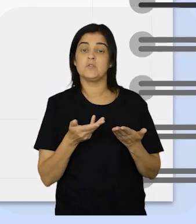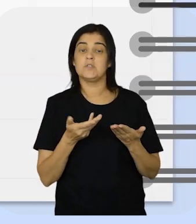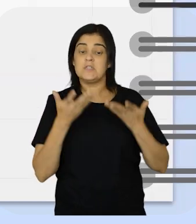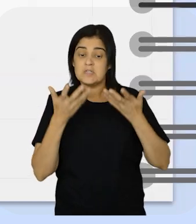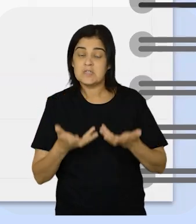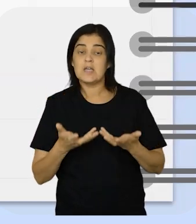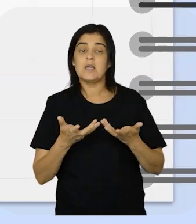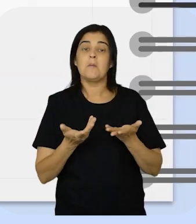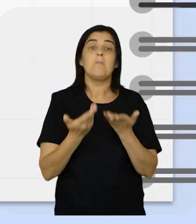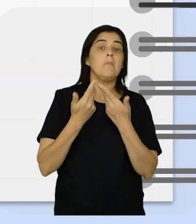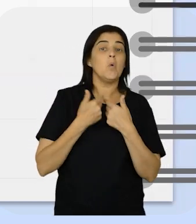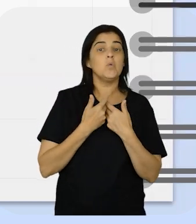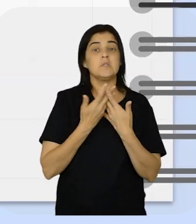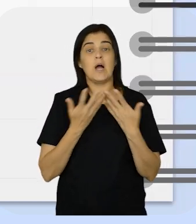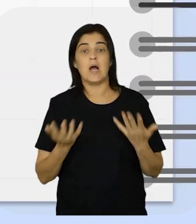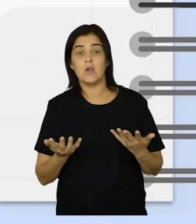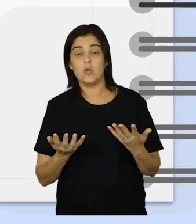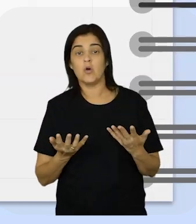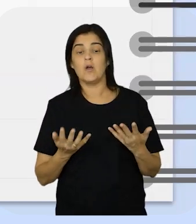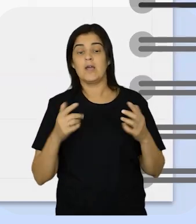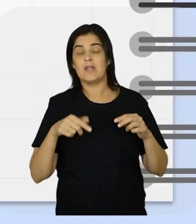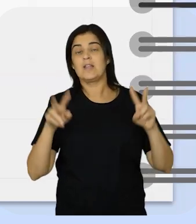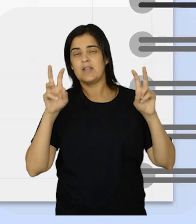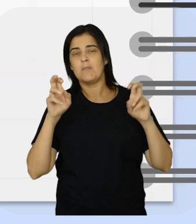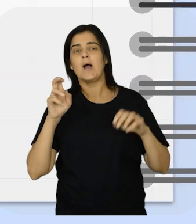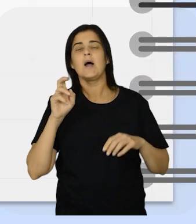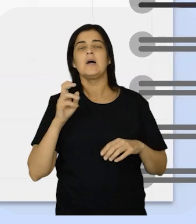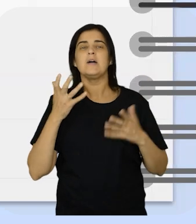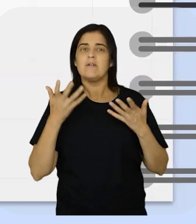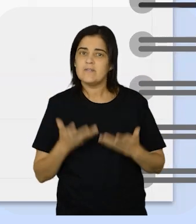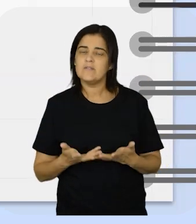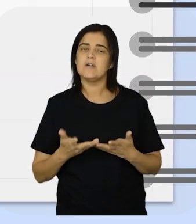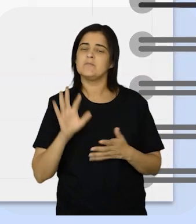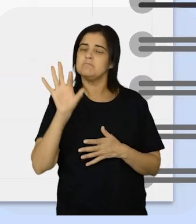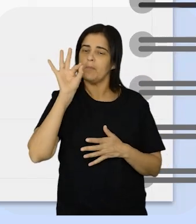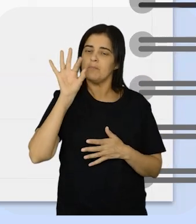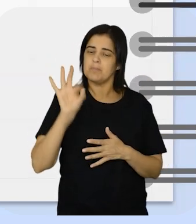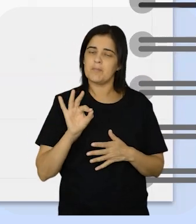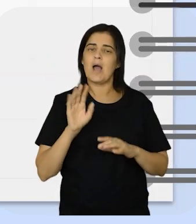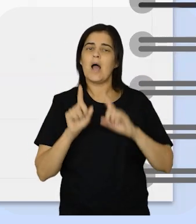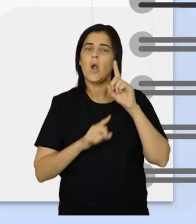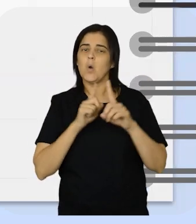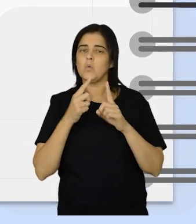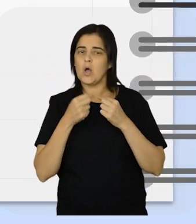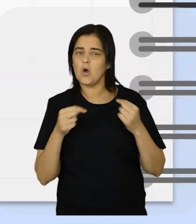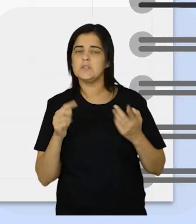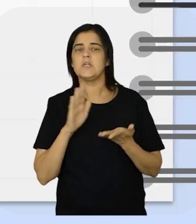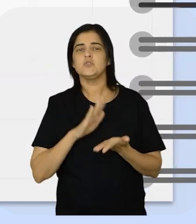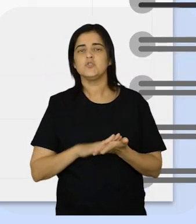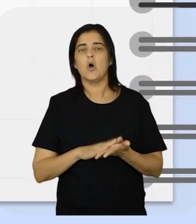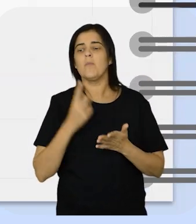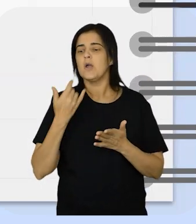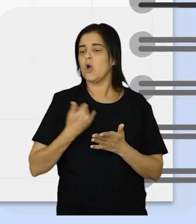a poder realizar alguna pregunta. En este sentido, me gustaría destacar algunos aspectos que tienen que ver con